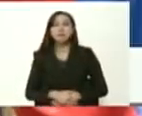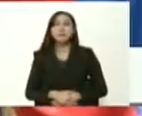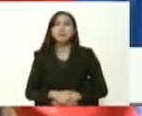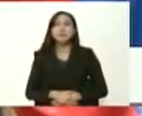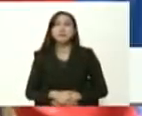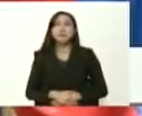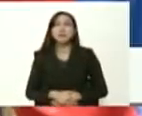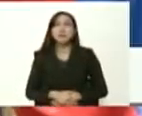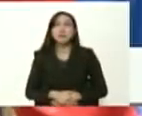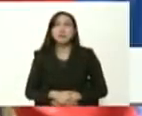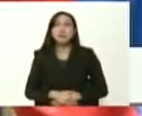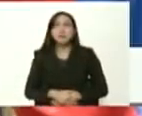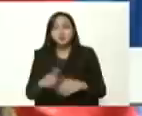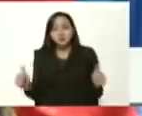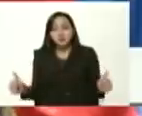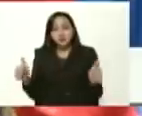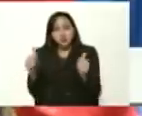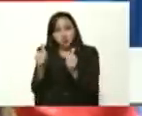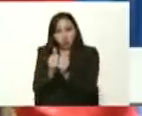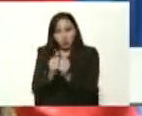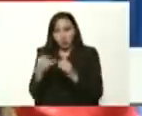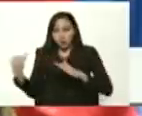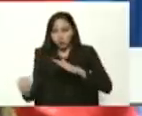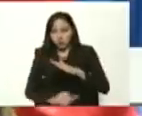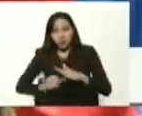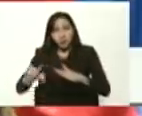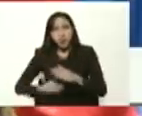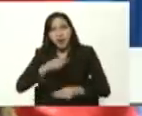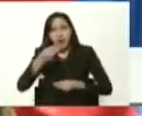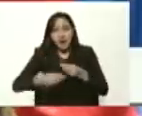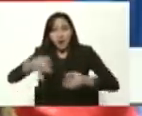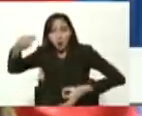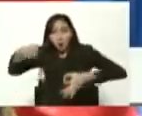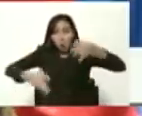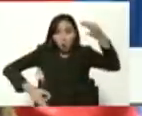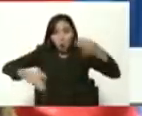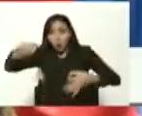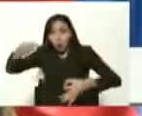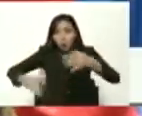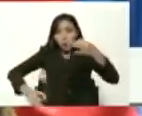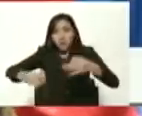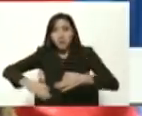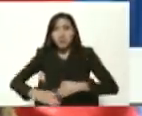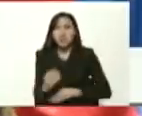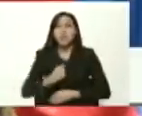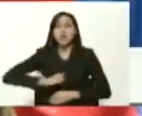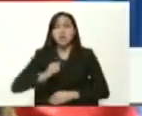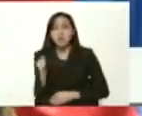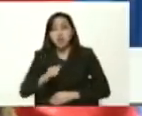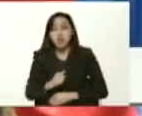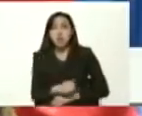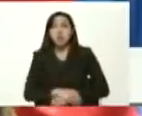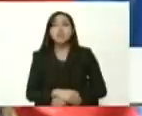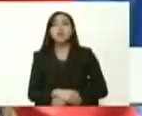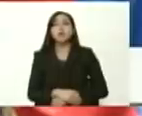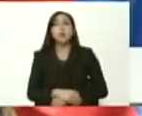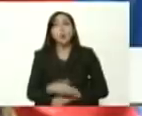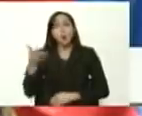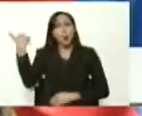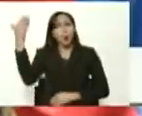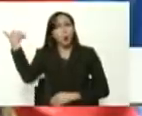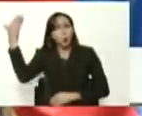con la cooperación del órgano auxiliar de justicia del DIGESIN, desde hace ya un